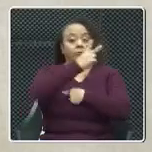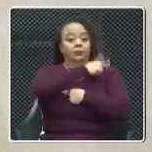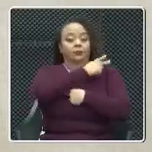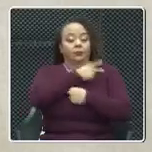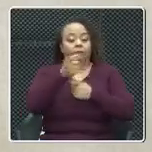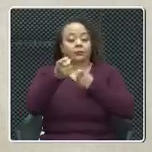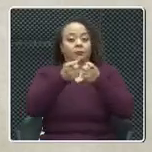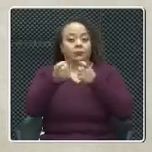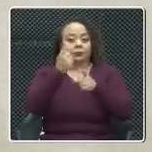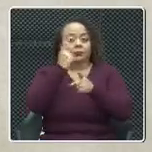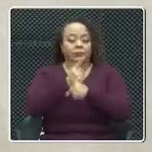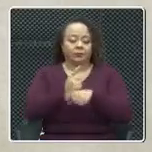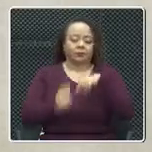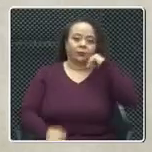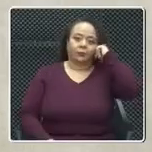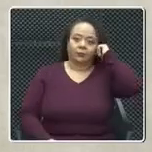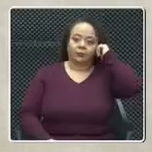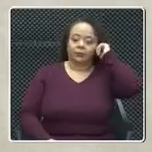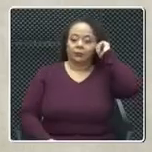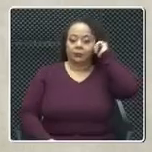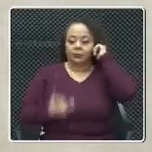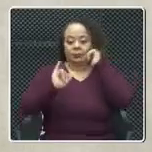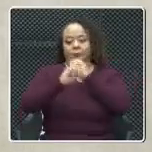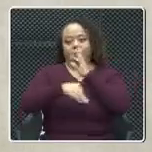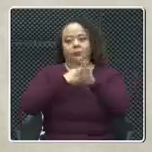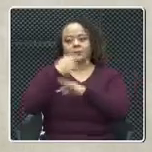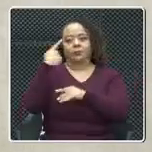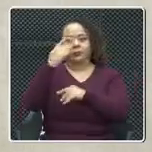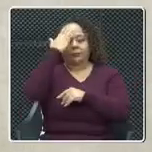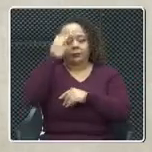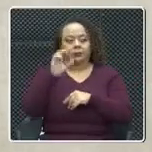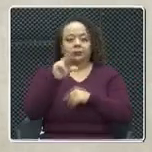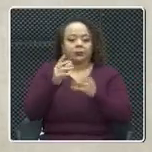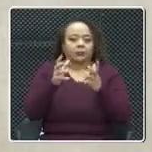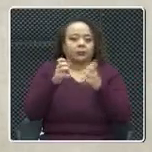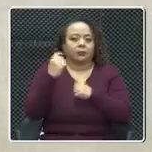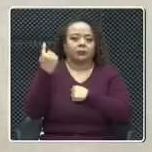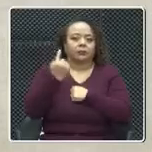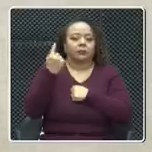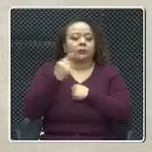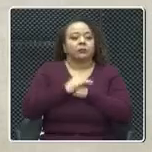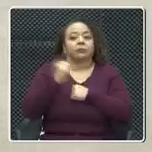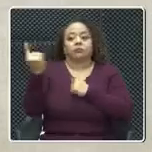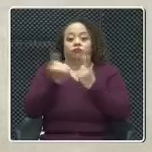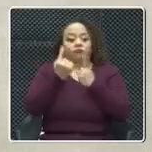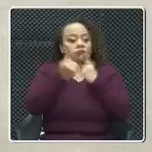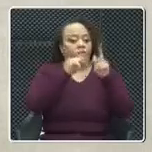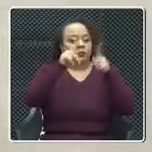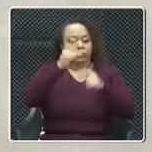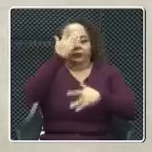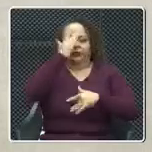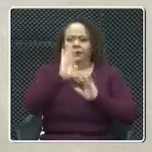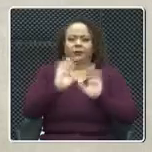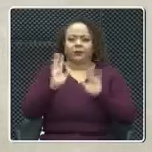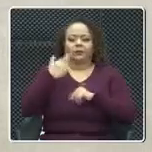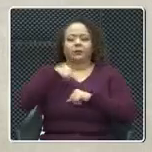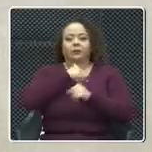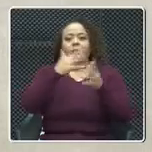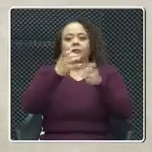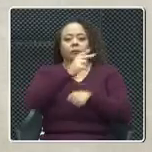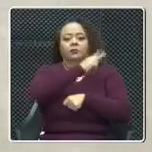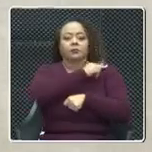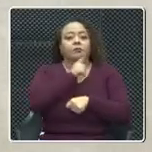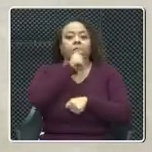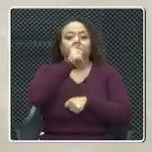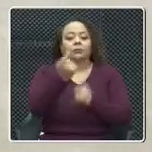en la gestión adecuada de este tipo de riesgos, ¿verdad? Porque no queremos simplemente recibir gente enferma, sino claro, queremos que los patronos